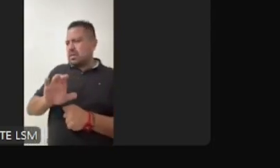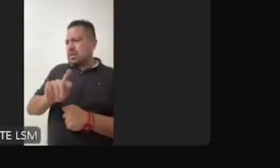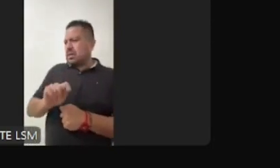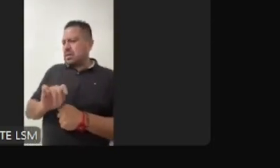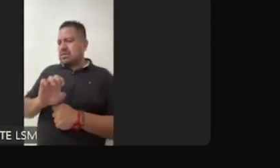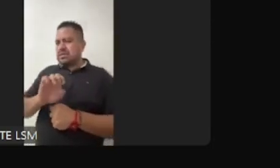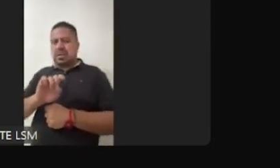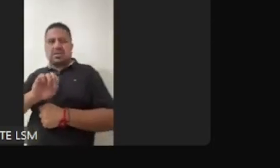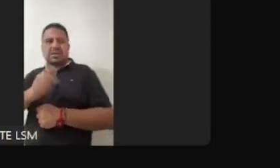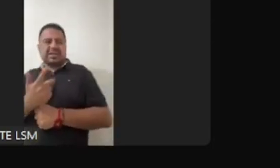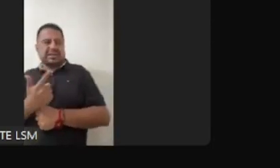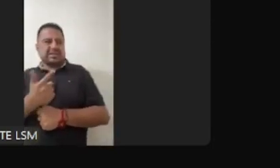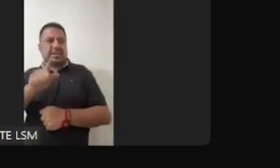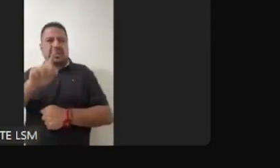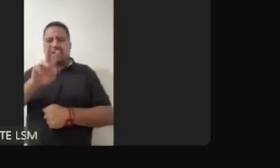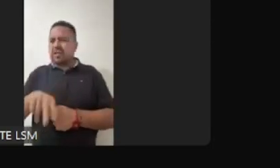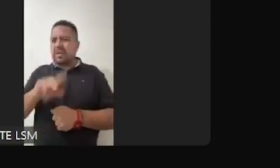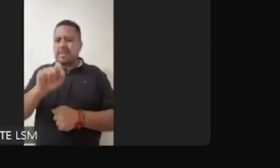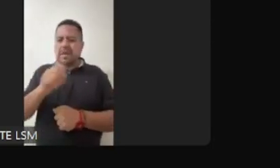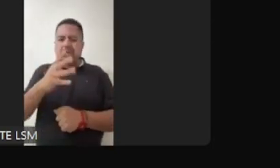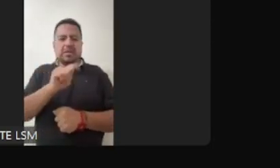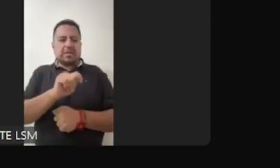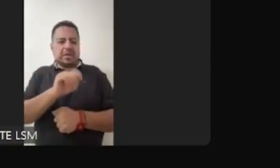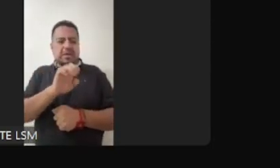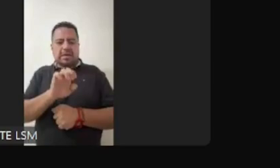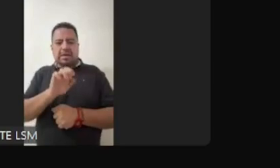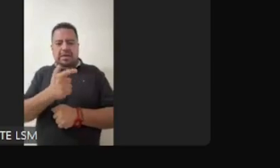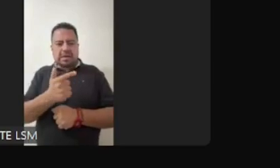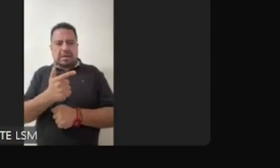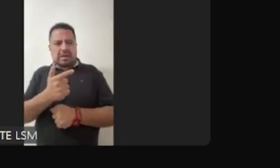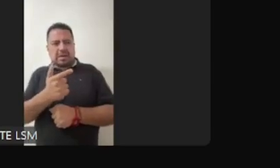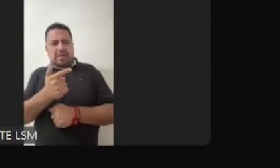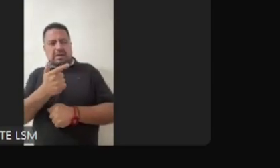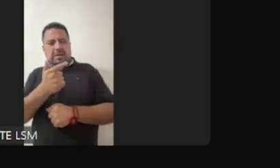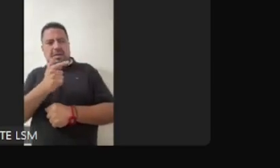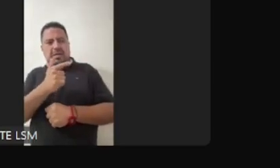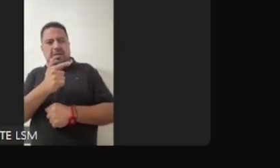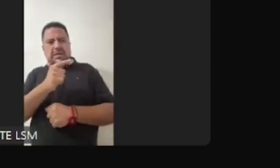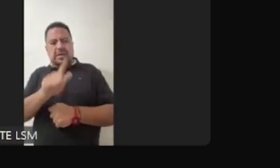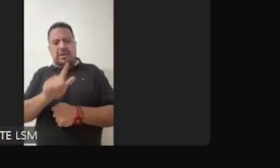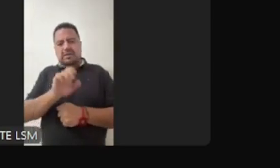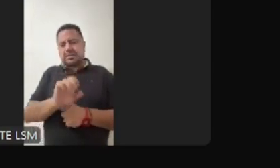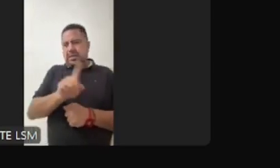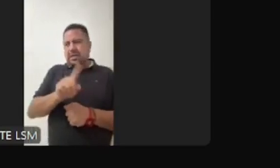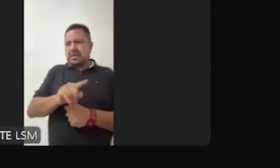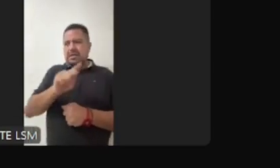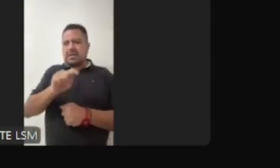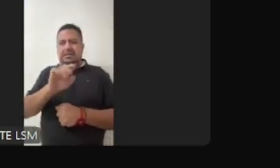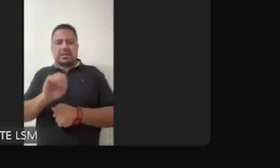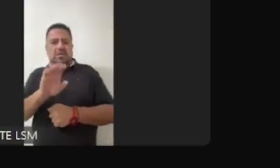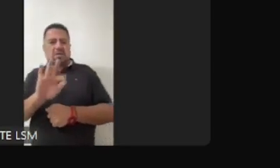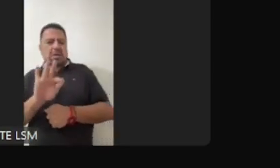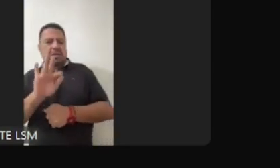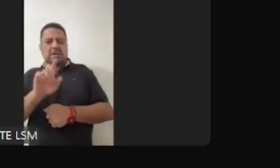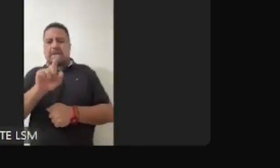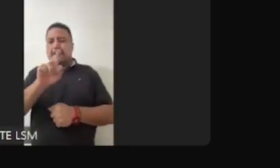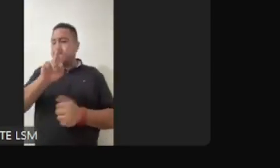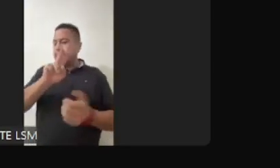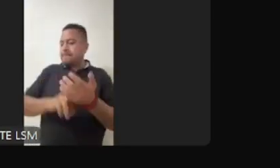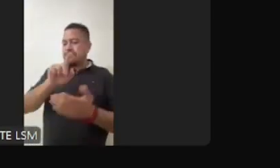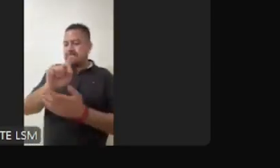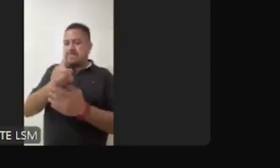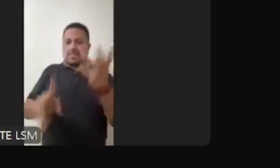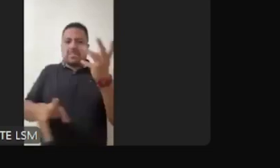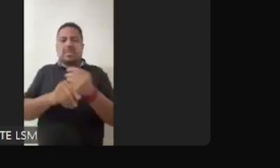037 24 y tee dial lct 040 dial 2021 los cuales